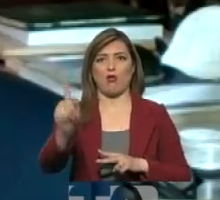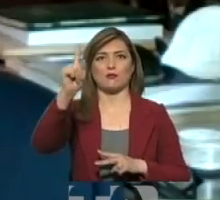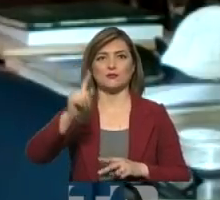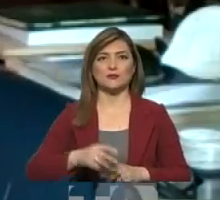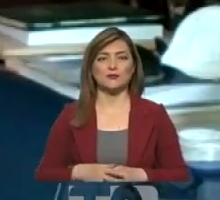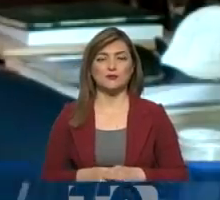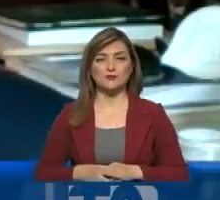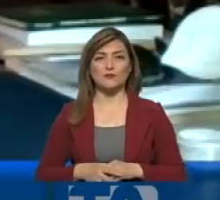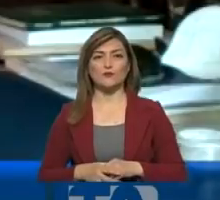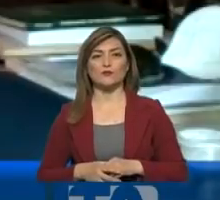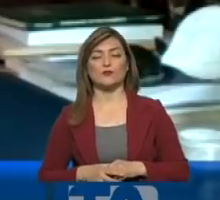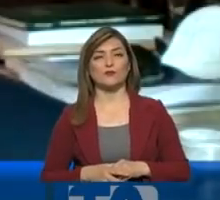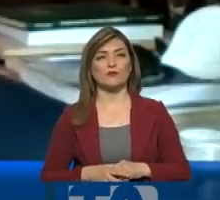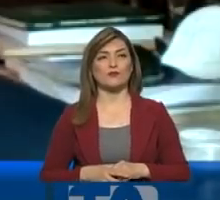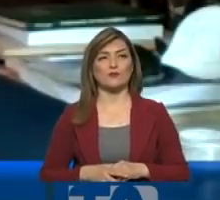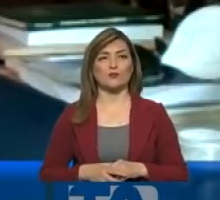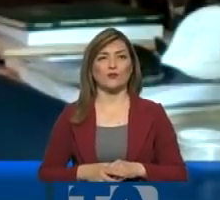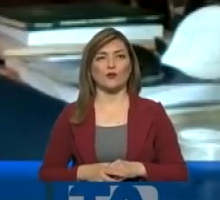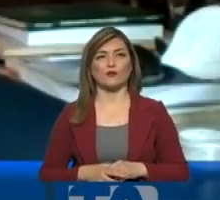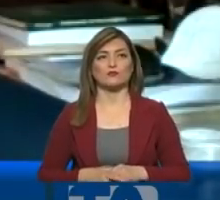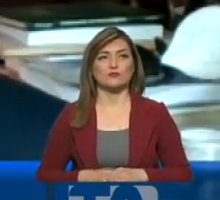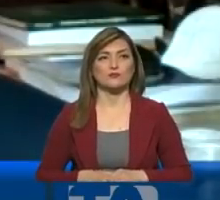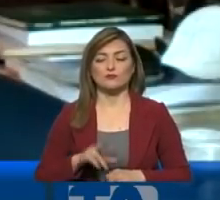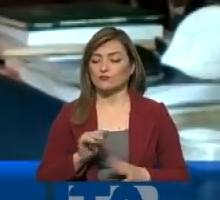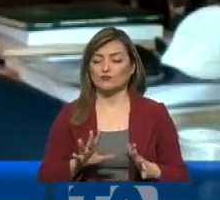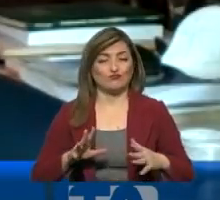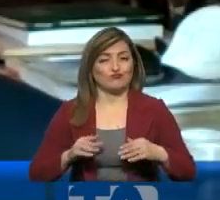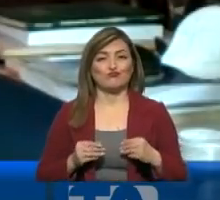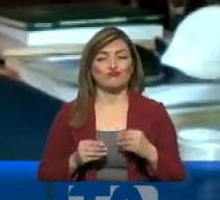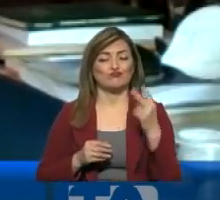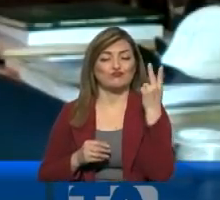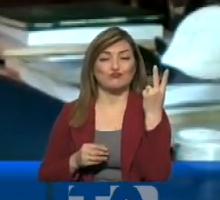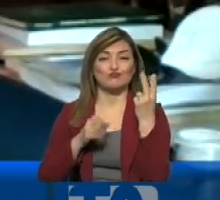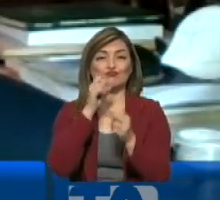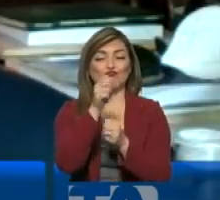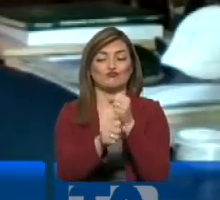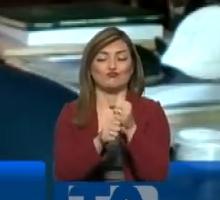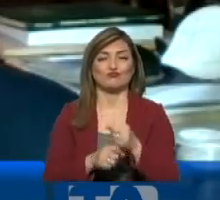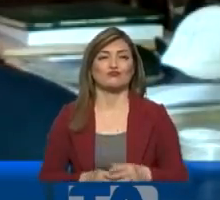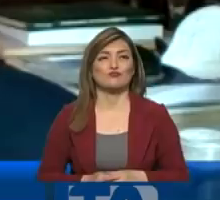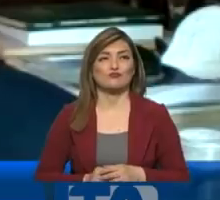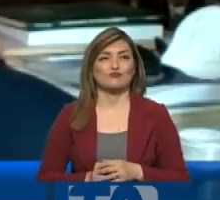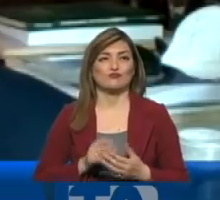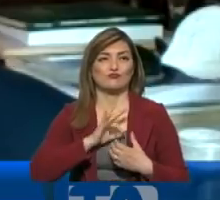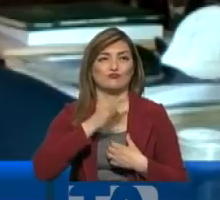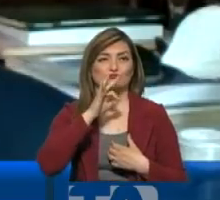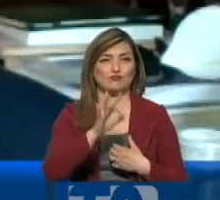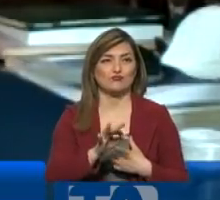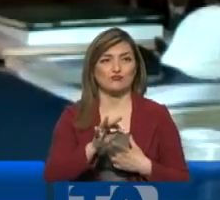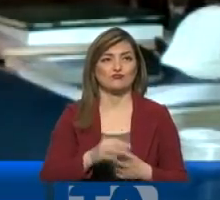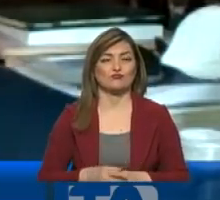aceptable. Llámese como se llame el alcalde. Son 2 años. Pandemia en